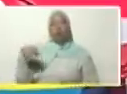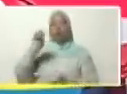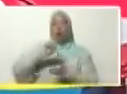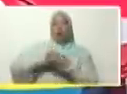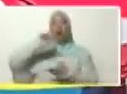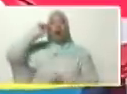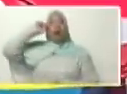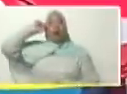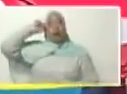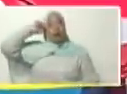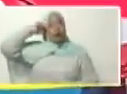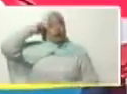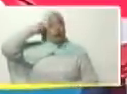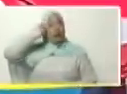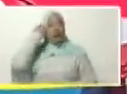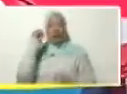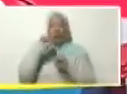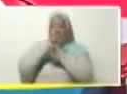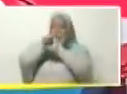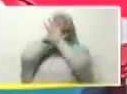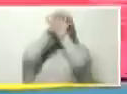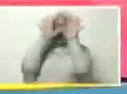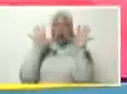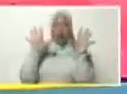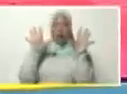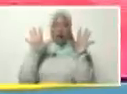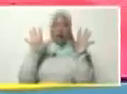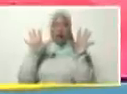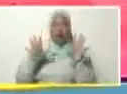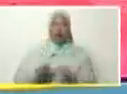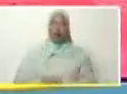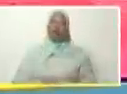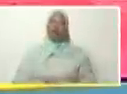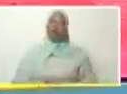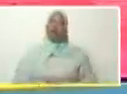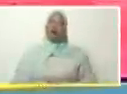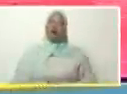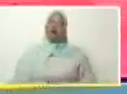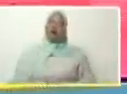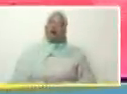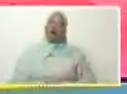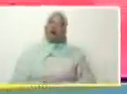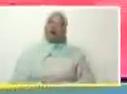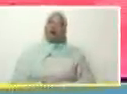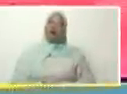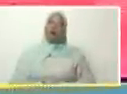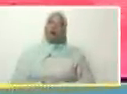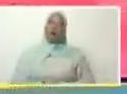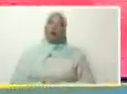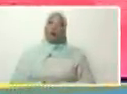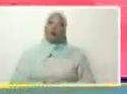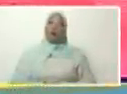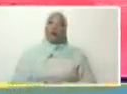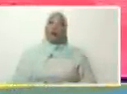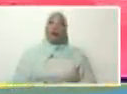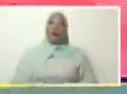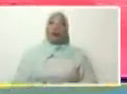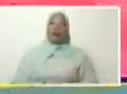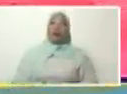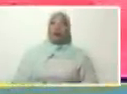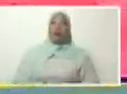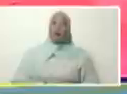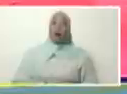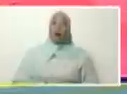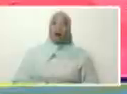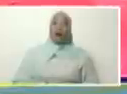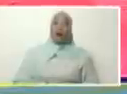recuerdo clarito como que fuera ahorita. Aquel sábado 7 de diciembre a las 9, 10,